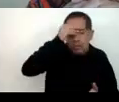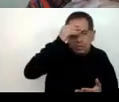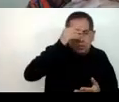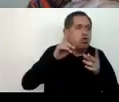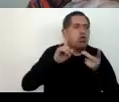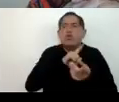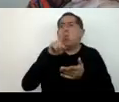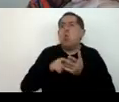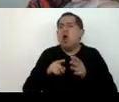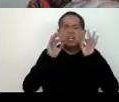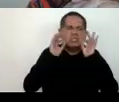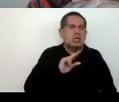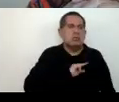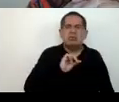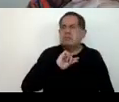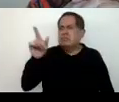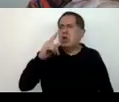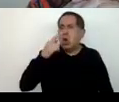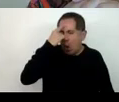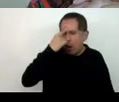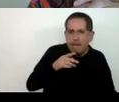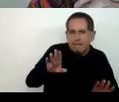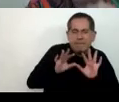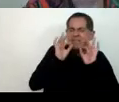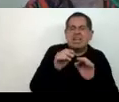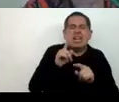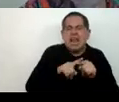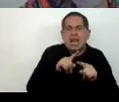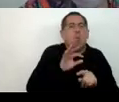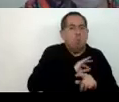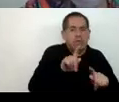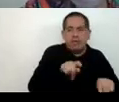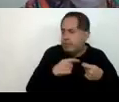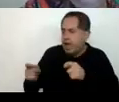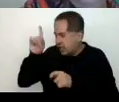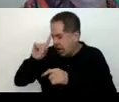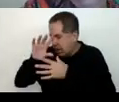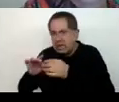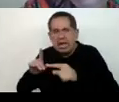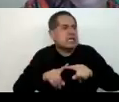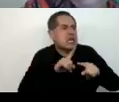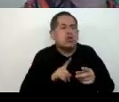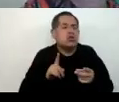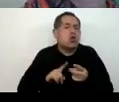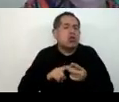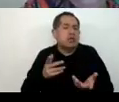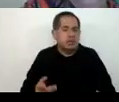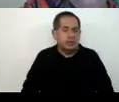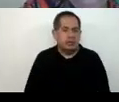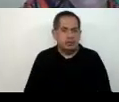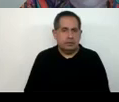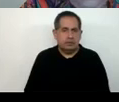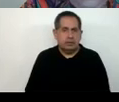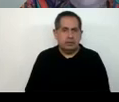capacitado o cuál sería el perfil que requeriría este personal? Bueno,